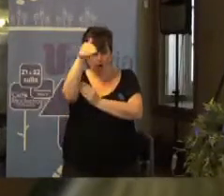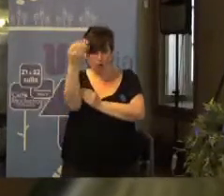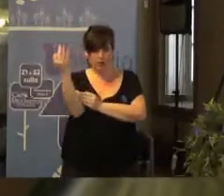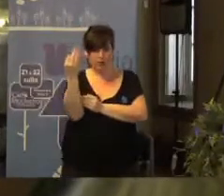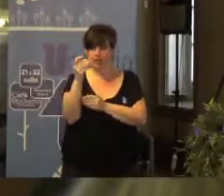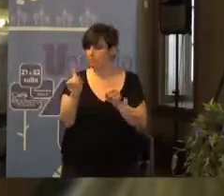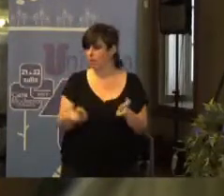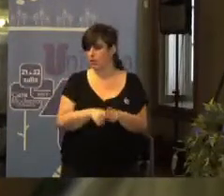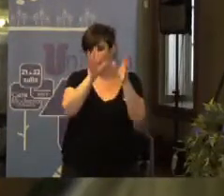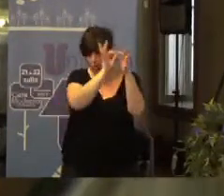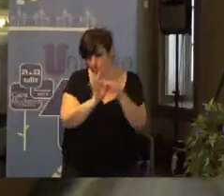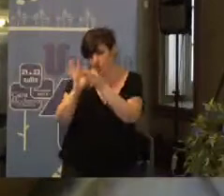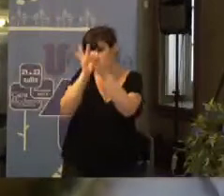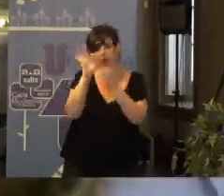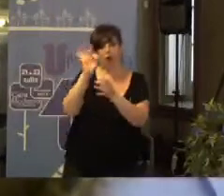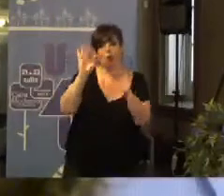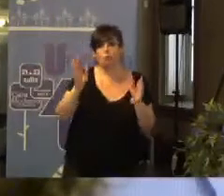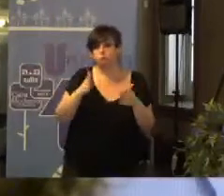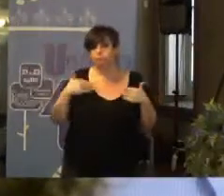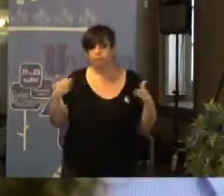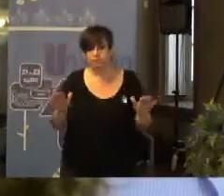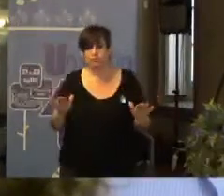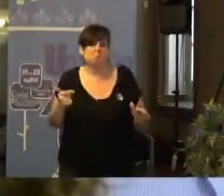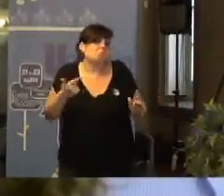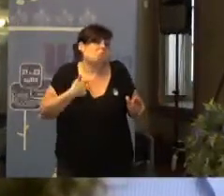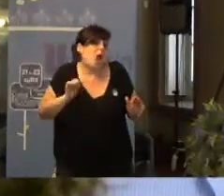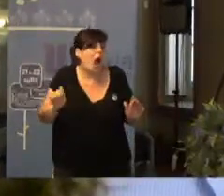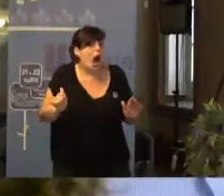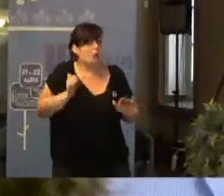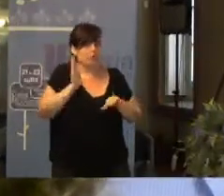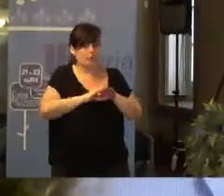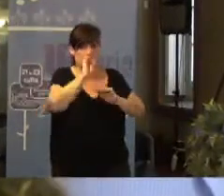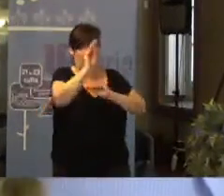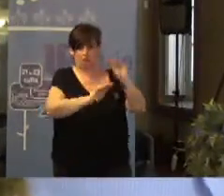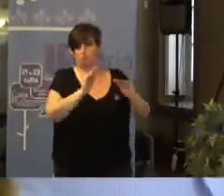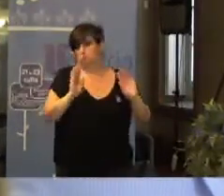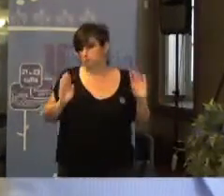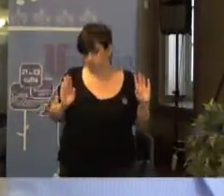confederal, federal, non sei que? Estamos de acordo? Porque agora está en riba da mesa investigar o que foi